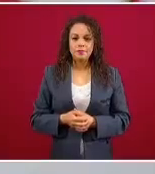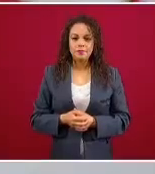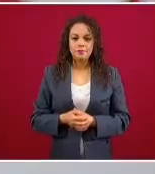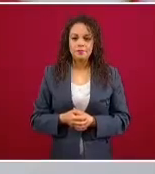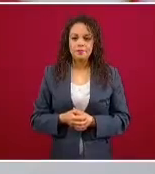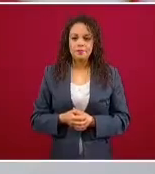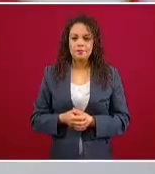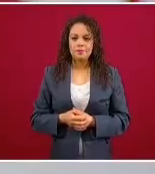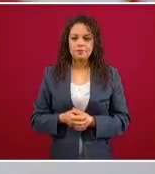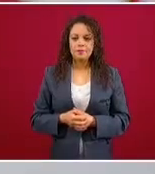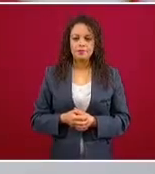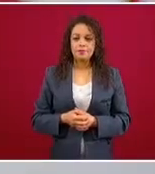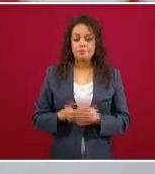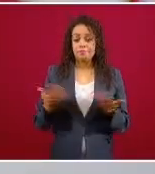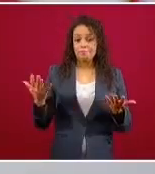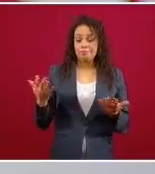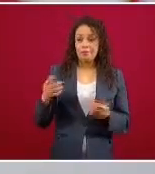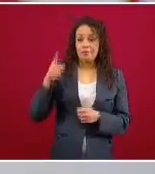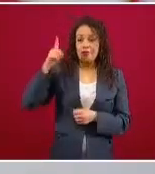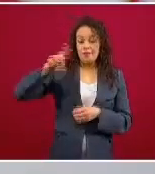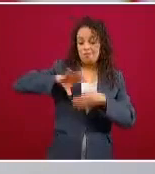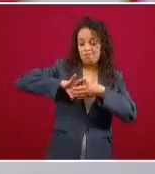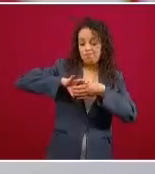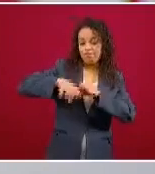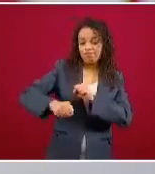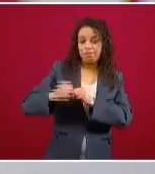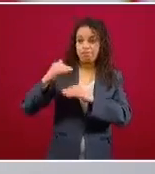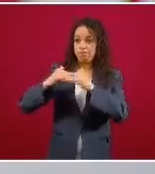hacía el burgués del proletario,